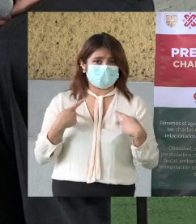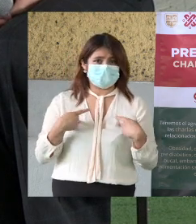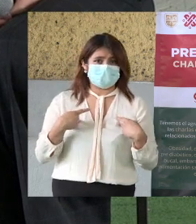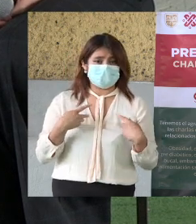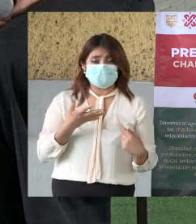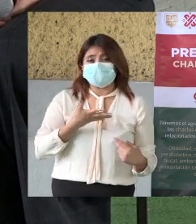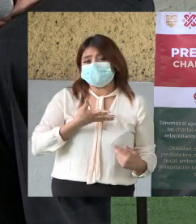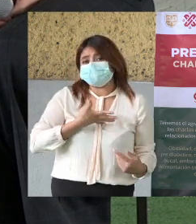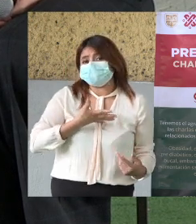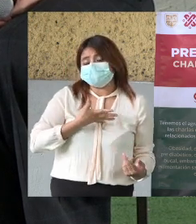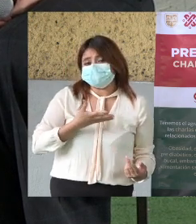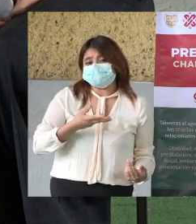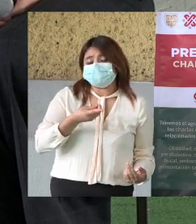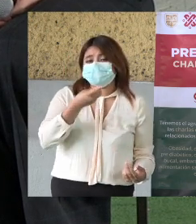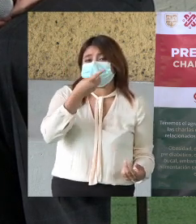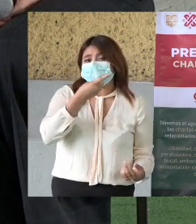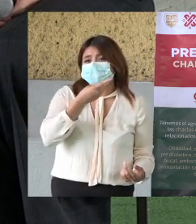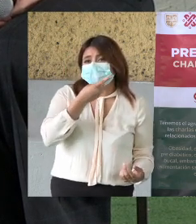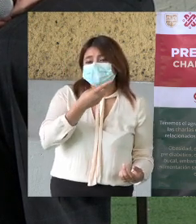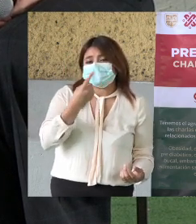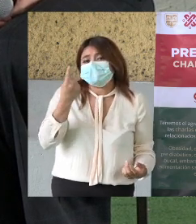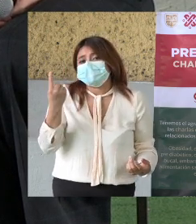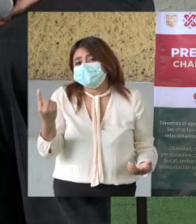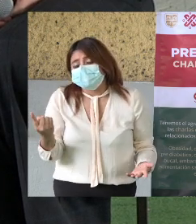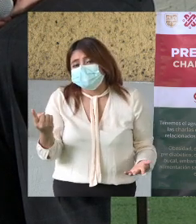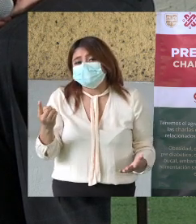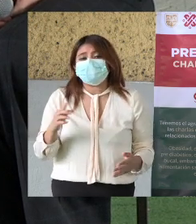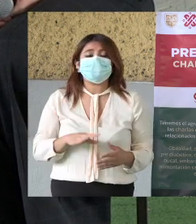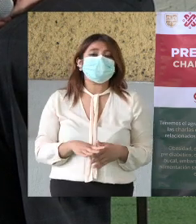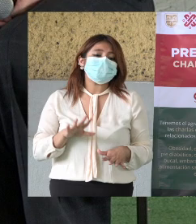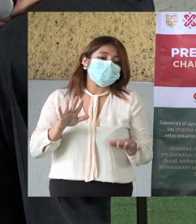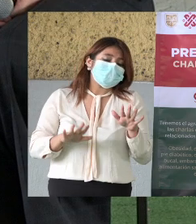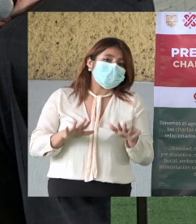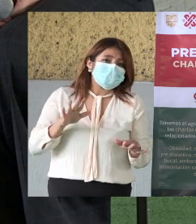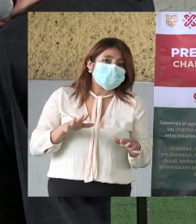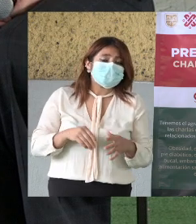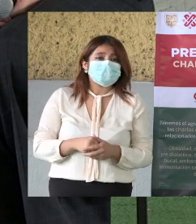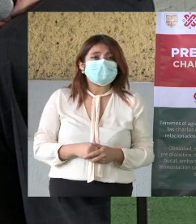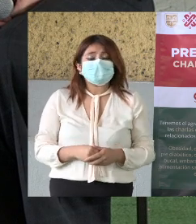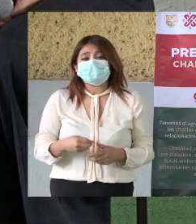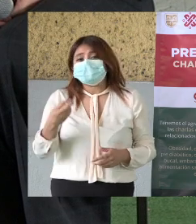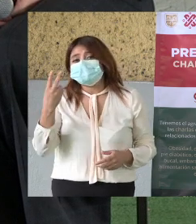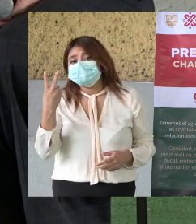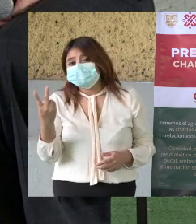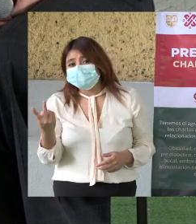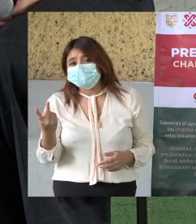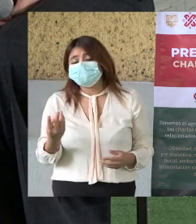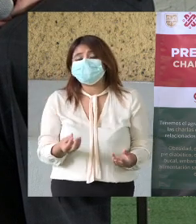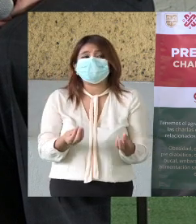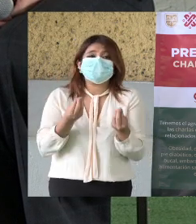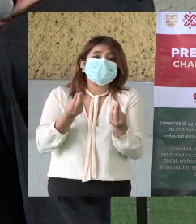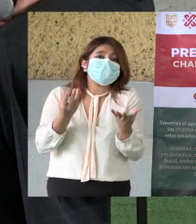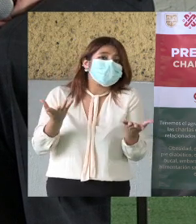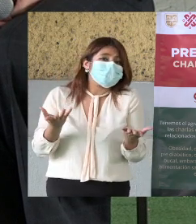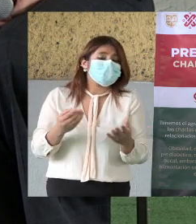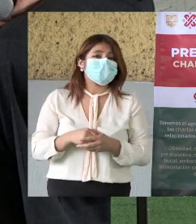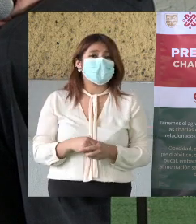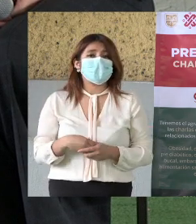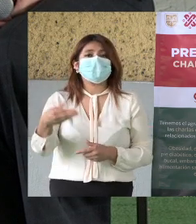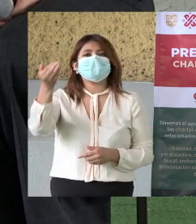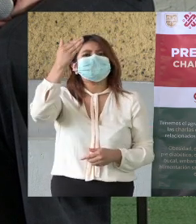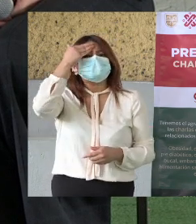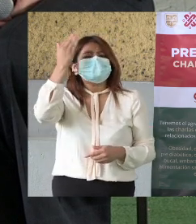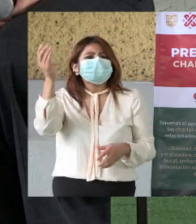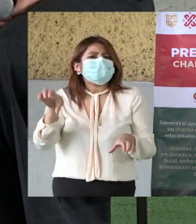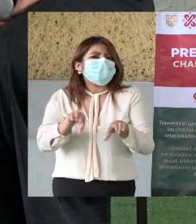diabetes, sea tipo 1 o en algunos casos la tipo 2, que es la mayoría, sepan cómo